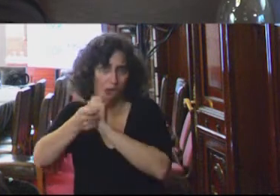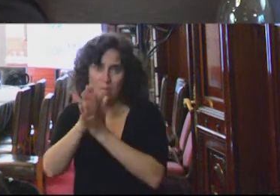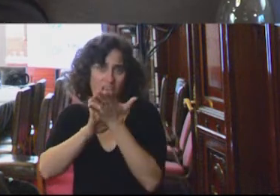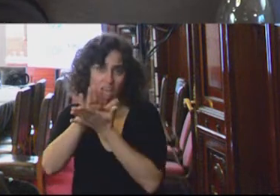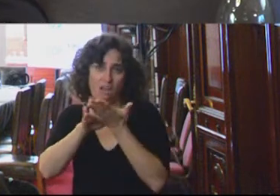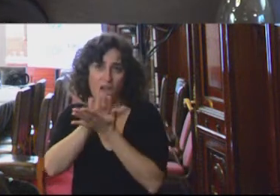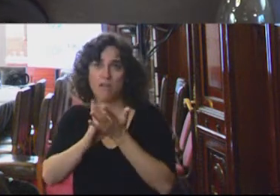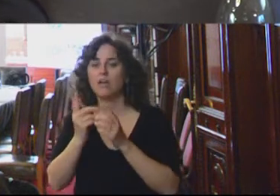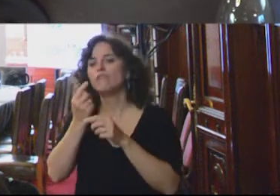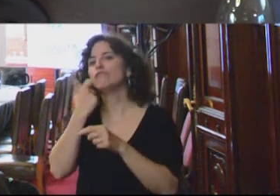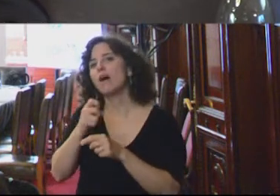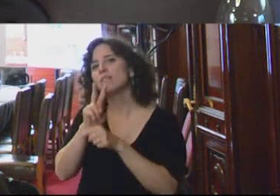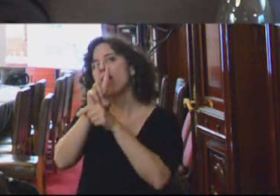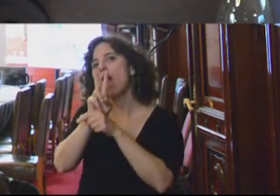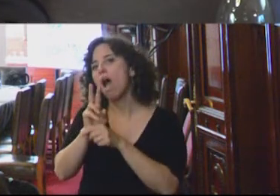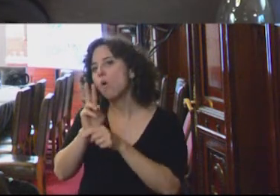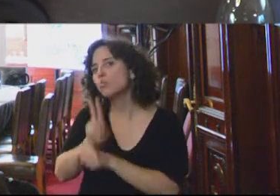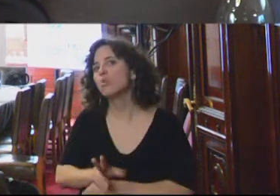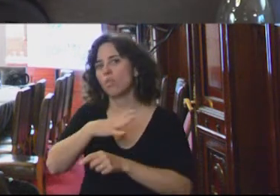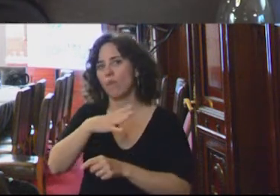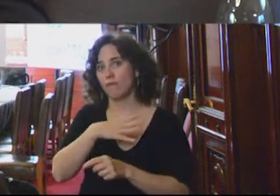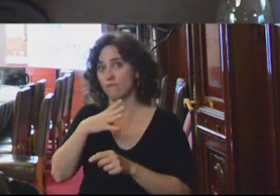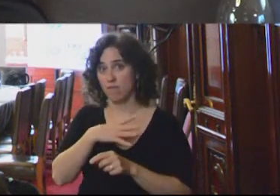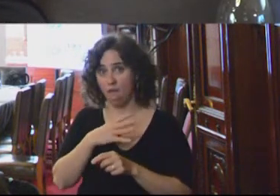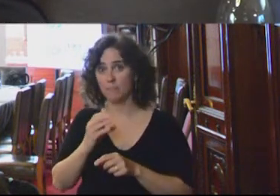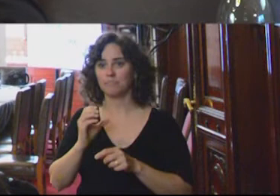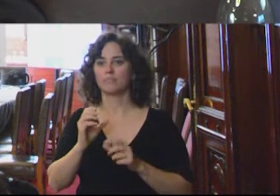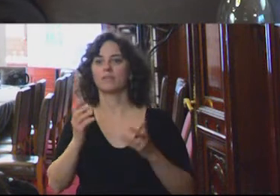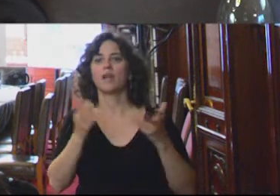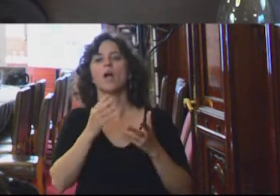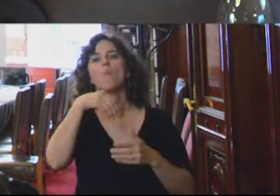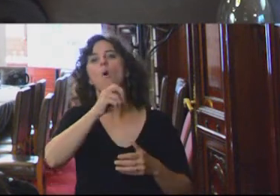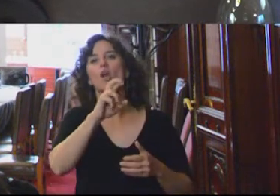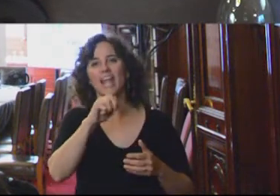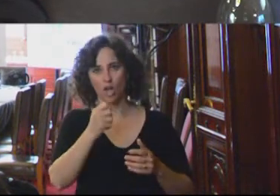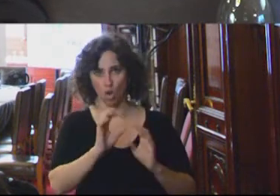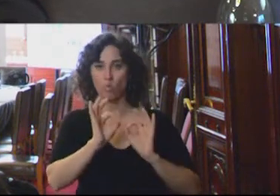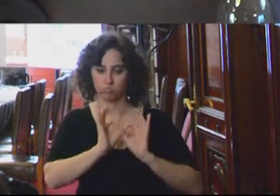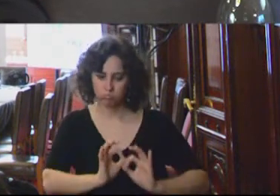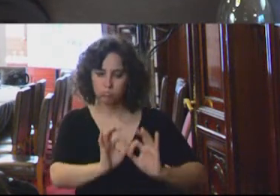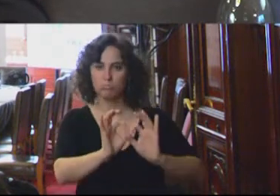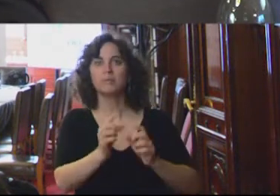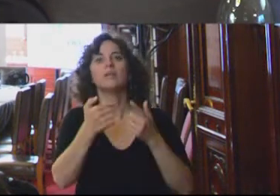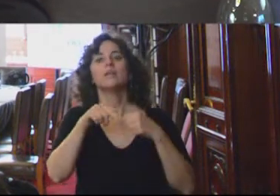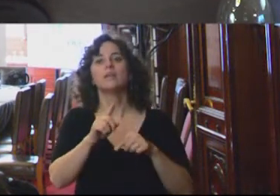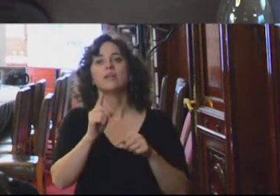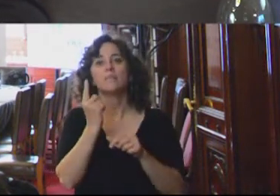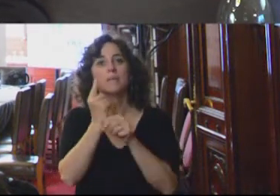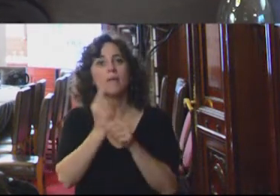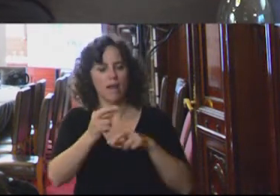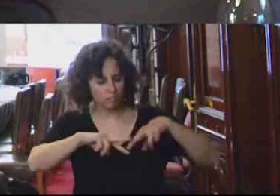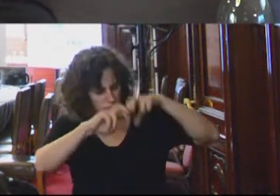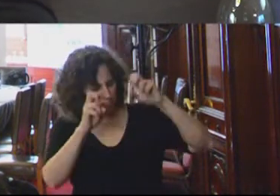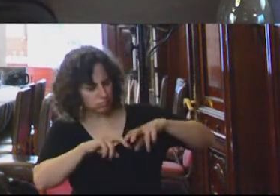su aplicación ha sido atenuada bajo el gobierno del presidente Lenín Moreno. Y justamente haremos una primera revisión del cambio